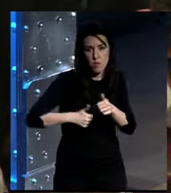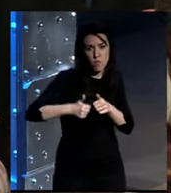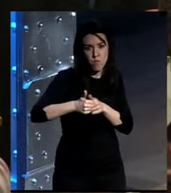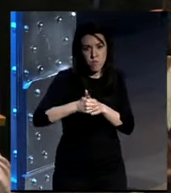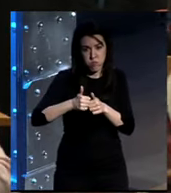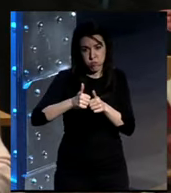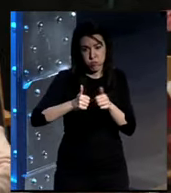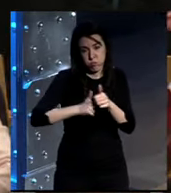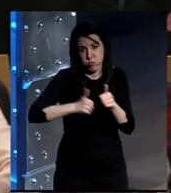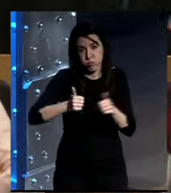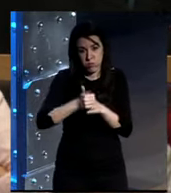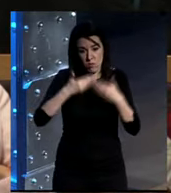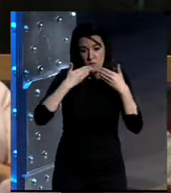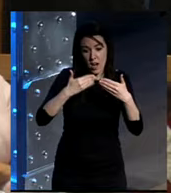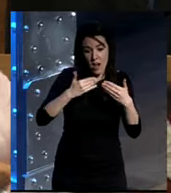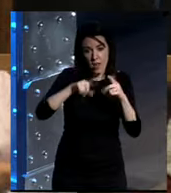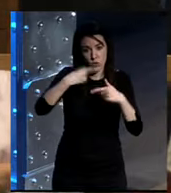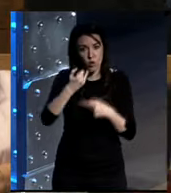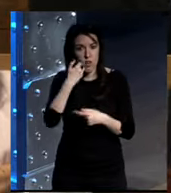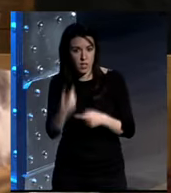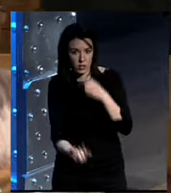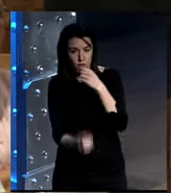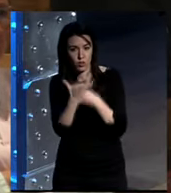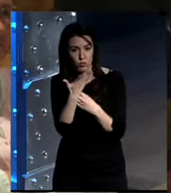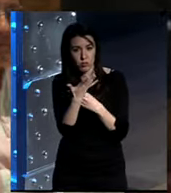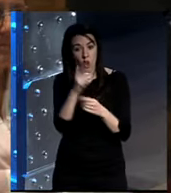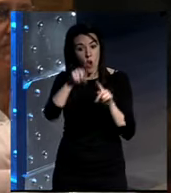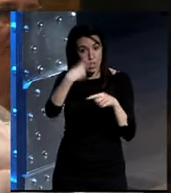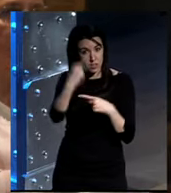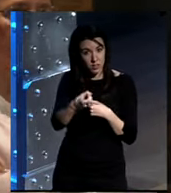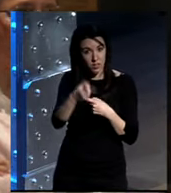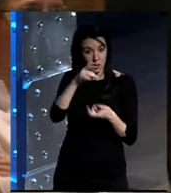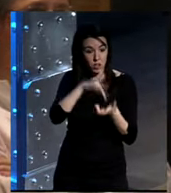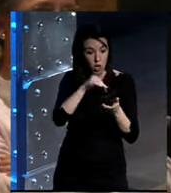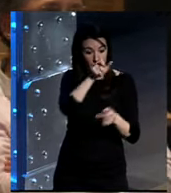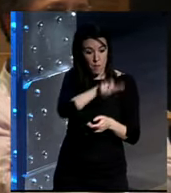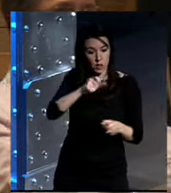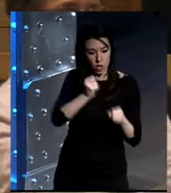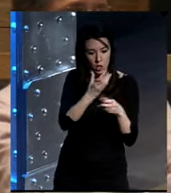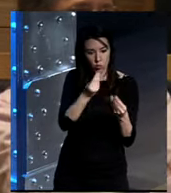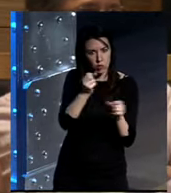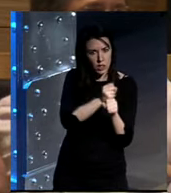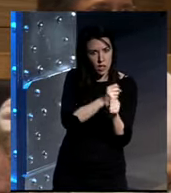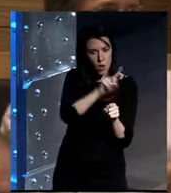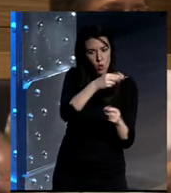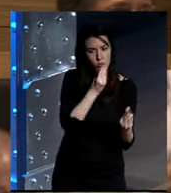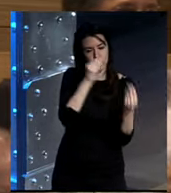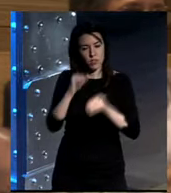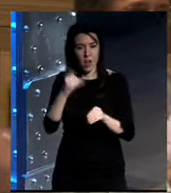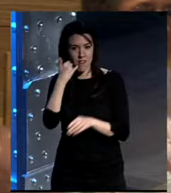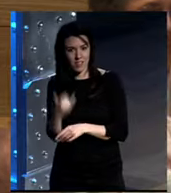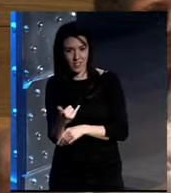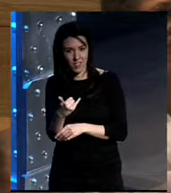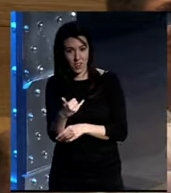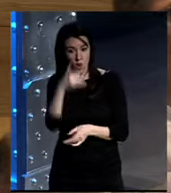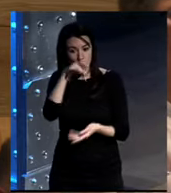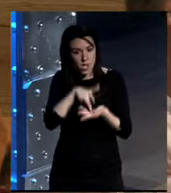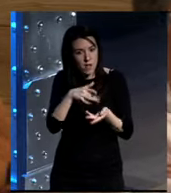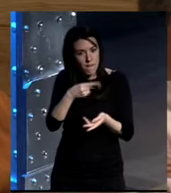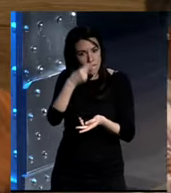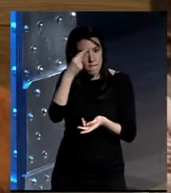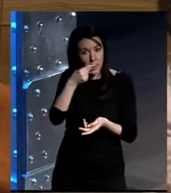De hecho, muchos de ellos, como saben, pasaron a la telegrafía eléctrica, y está tratado con ese mismo interés